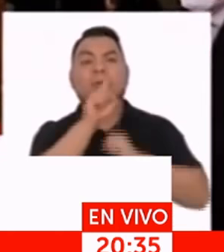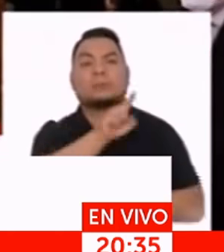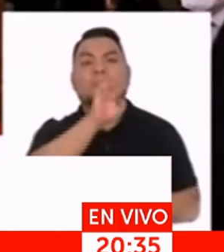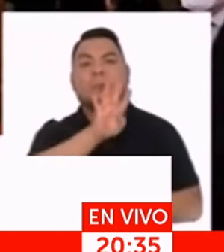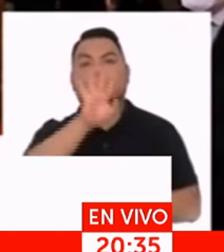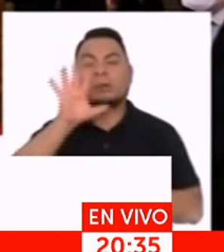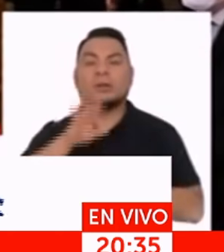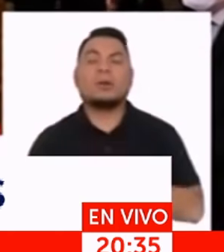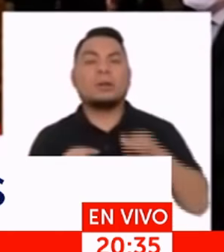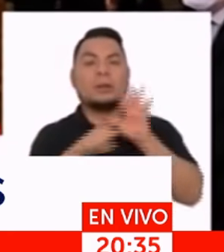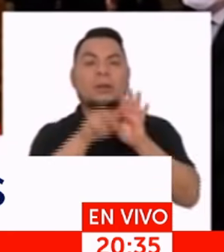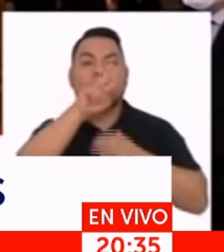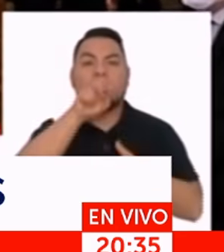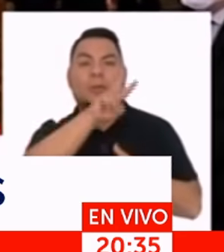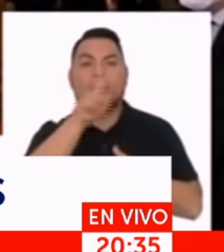Exitosa.